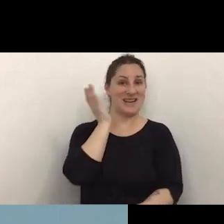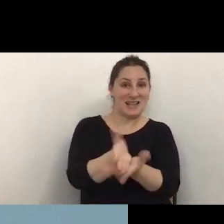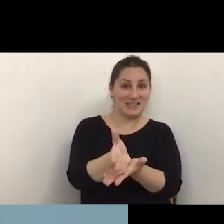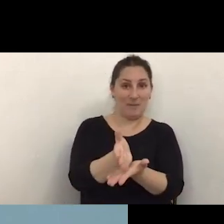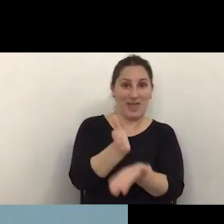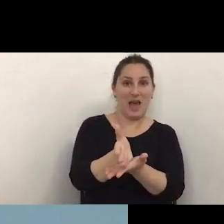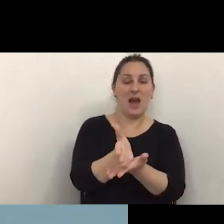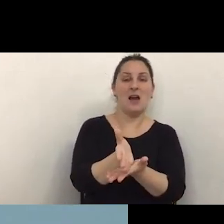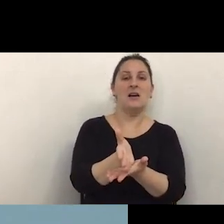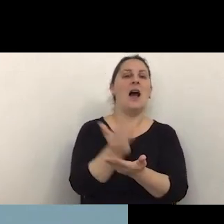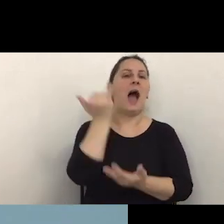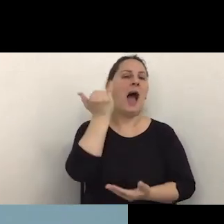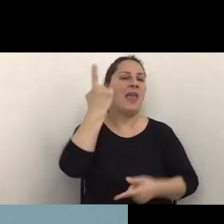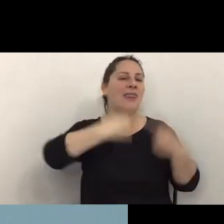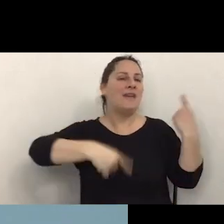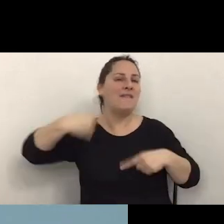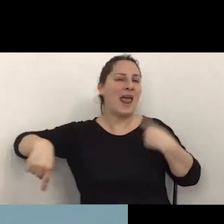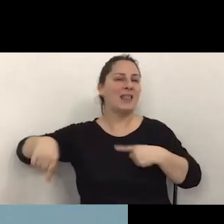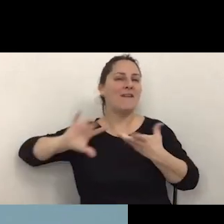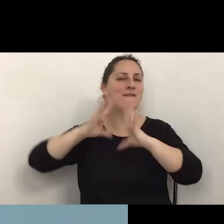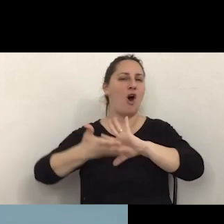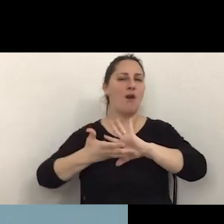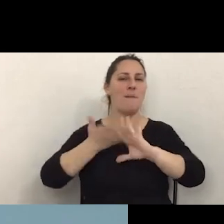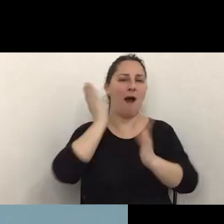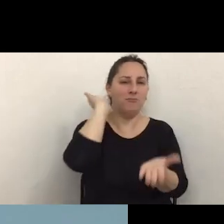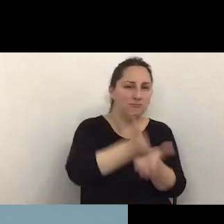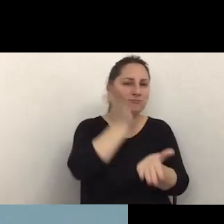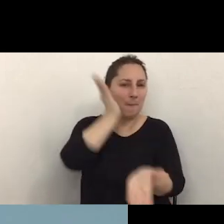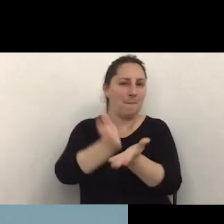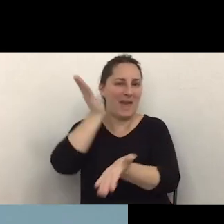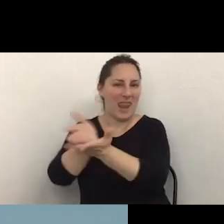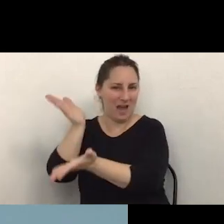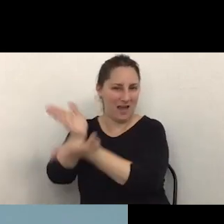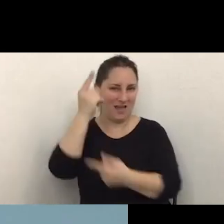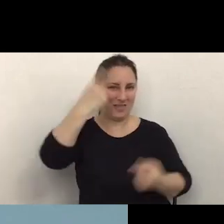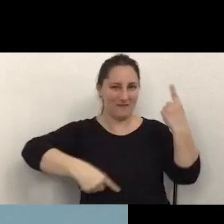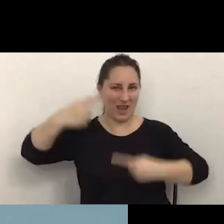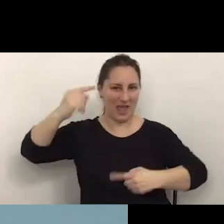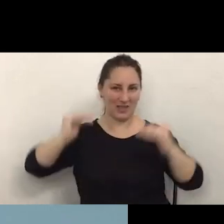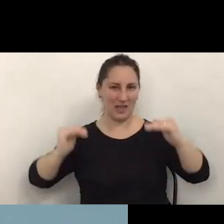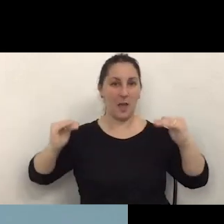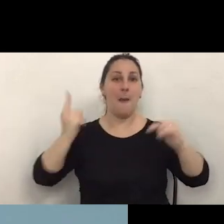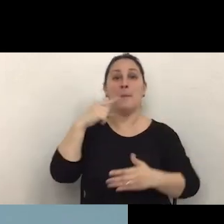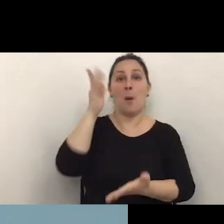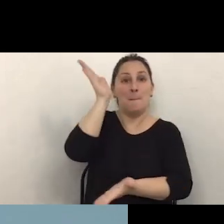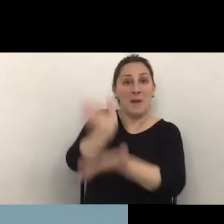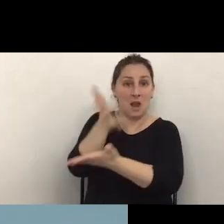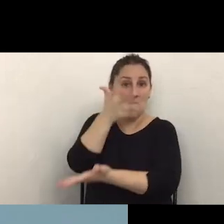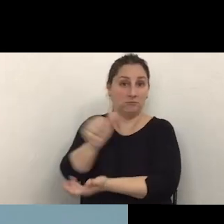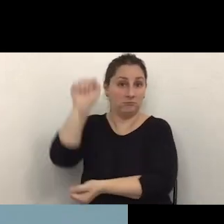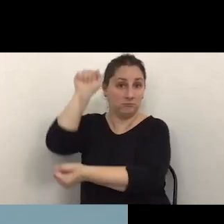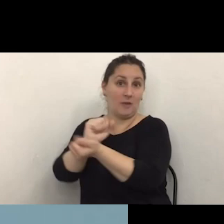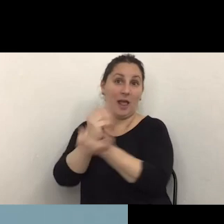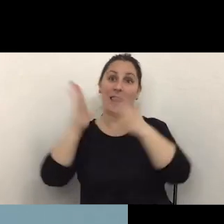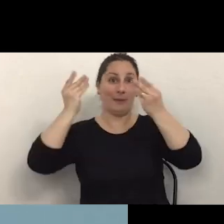sabemos que hay distintas formas, distintos tipos de pena, pero la pena de prisión, que es la pérdida de